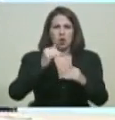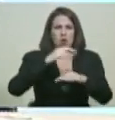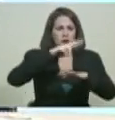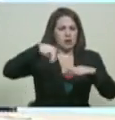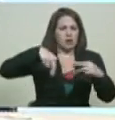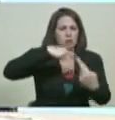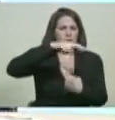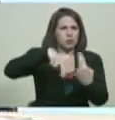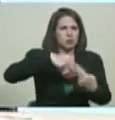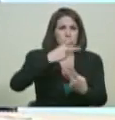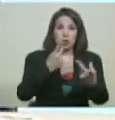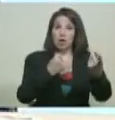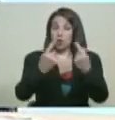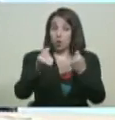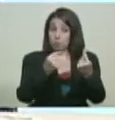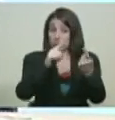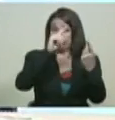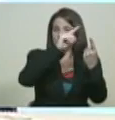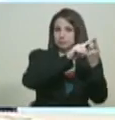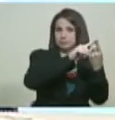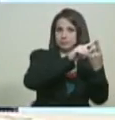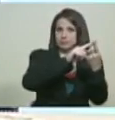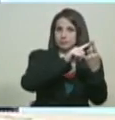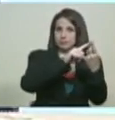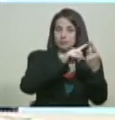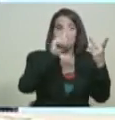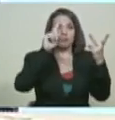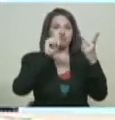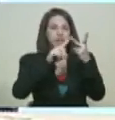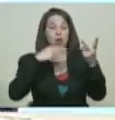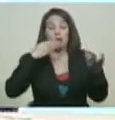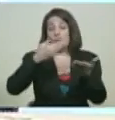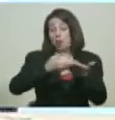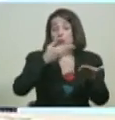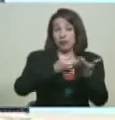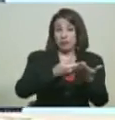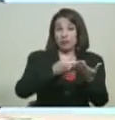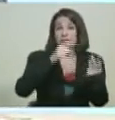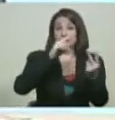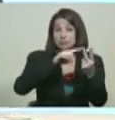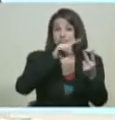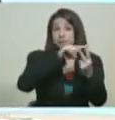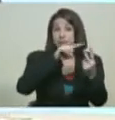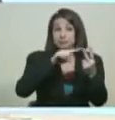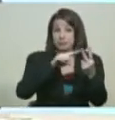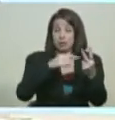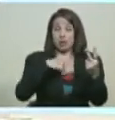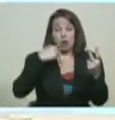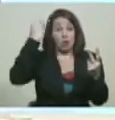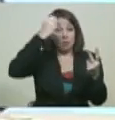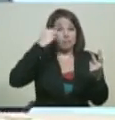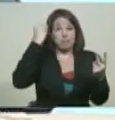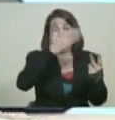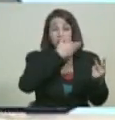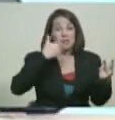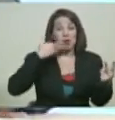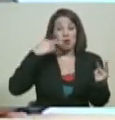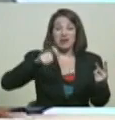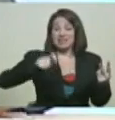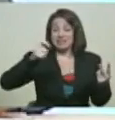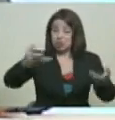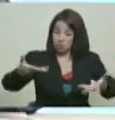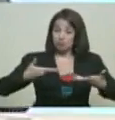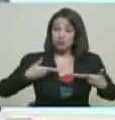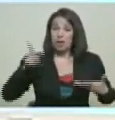concentrarnos en las propuestas yo aspiro del partido socialista mucho más camarada